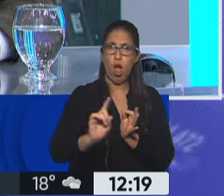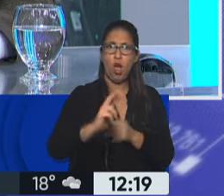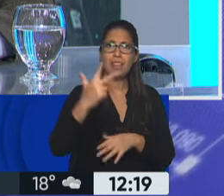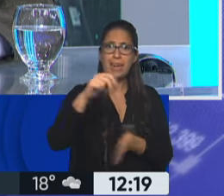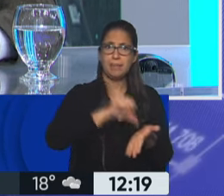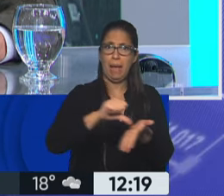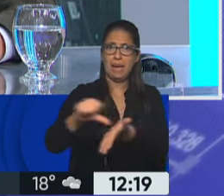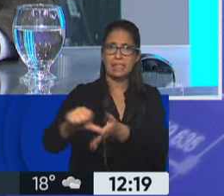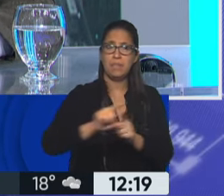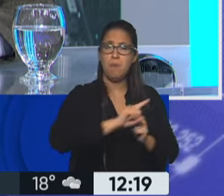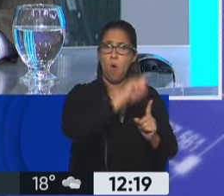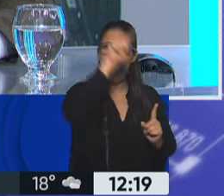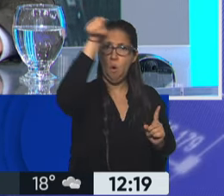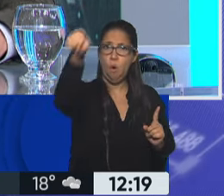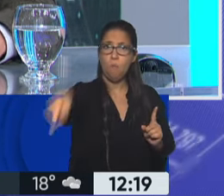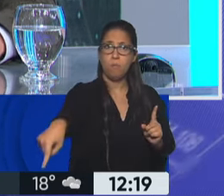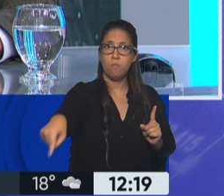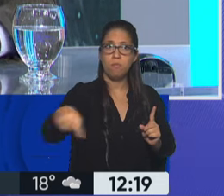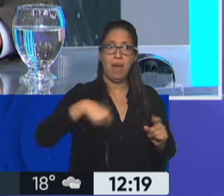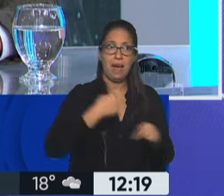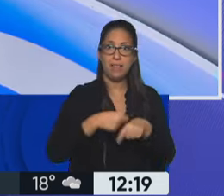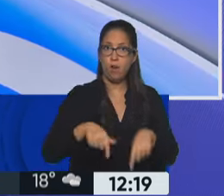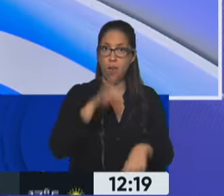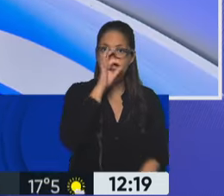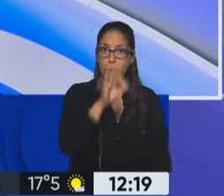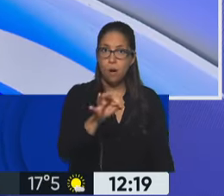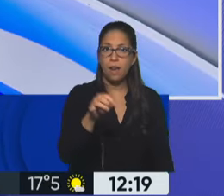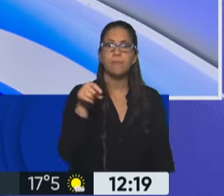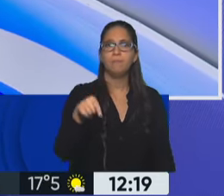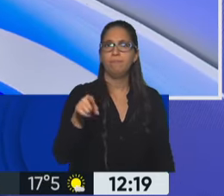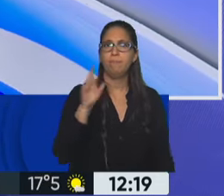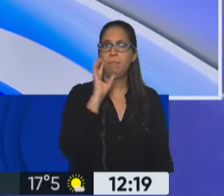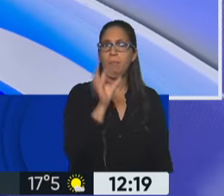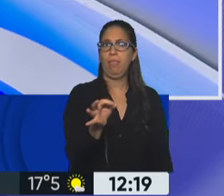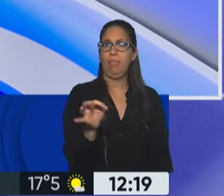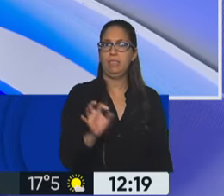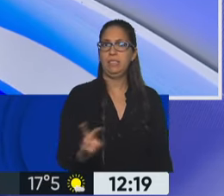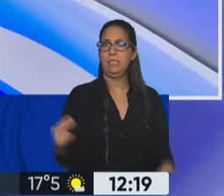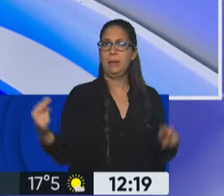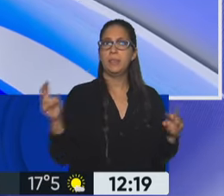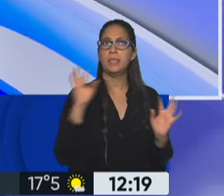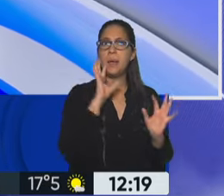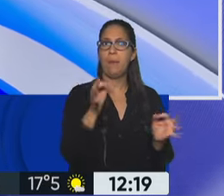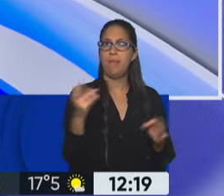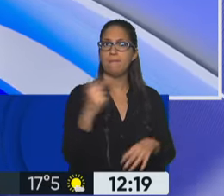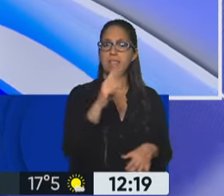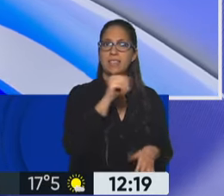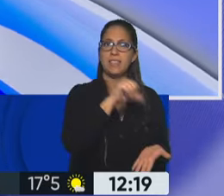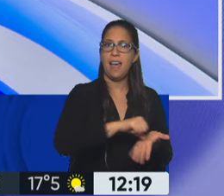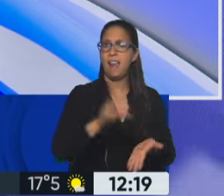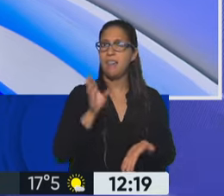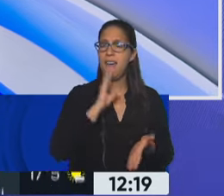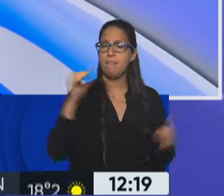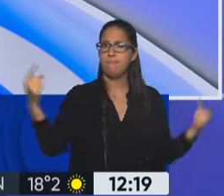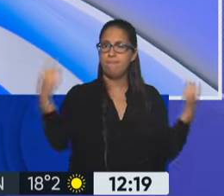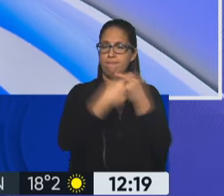llegar lo cual era algo que no se había hecho hasta ahora y esto aclara esa guerra en las sombras entre Israel y e Irán un muy cortito muy